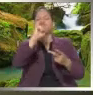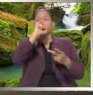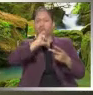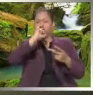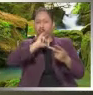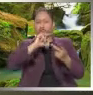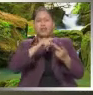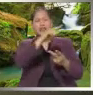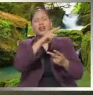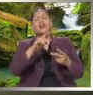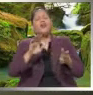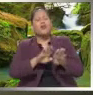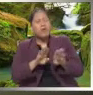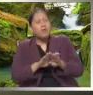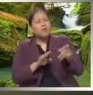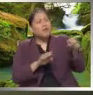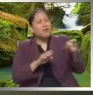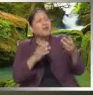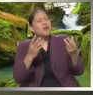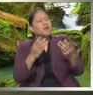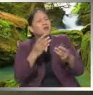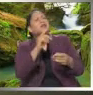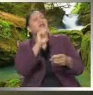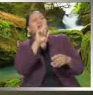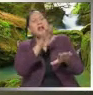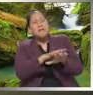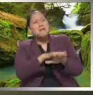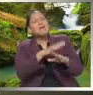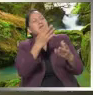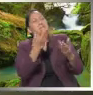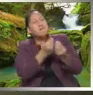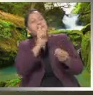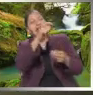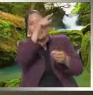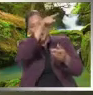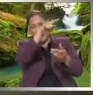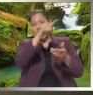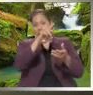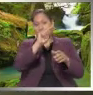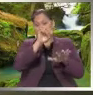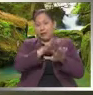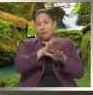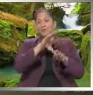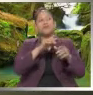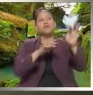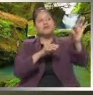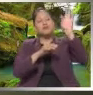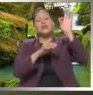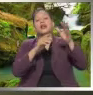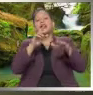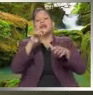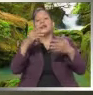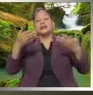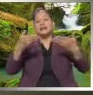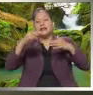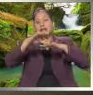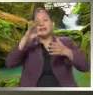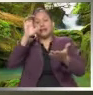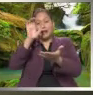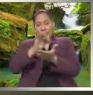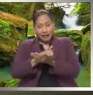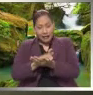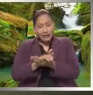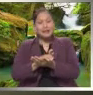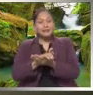grandes personajes del cine mexicano con Tlalpan? Pues yo le cuento, ahí se casaron, en Tlalpan, escogieron ese sitio, ni más ni menos que